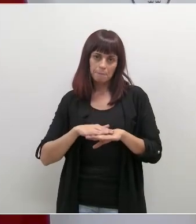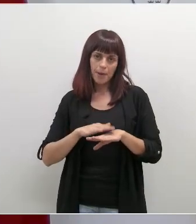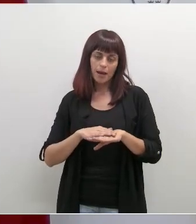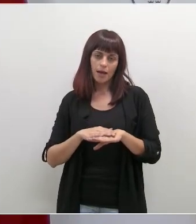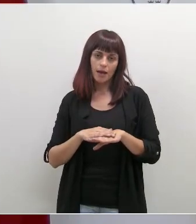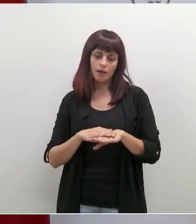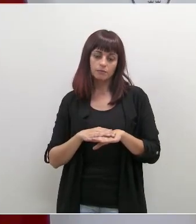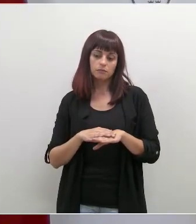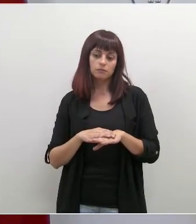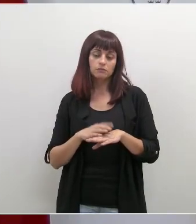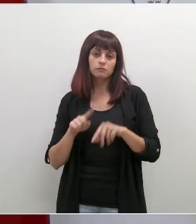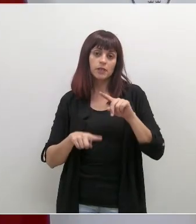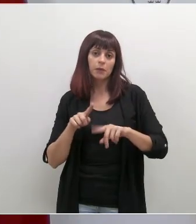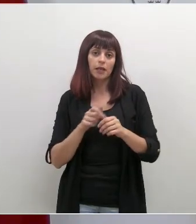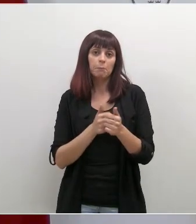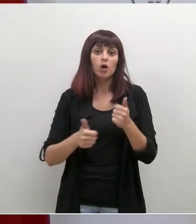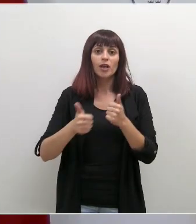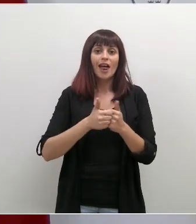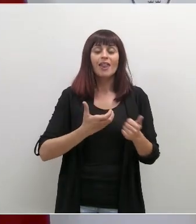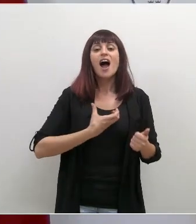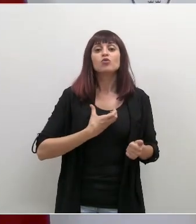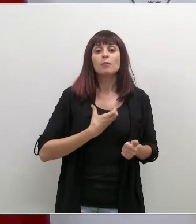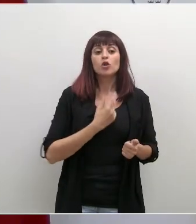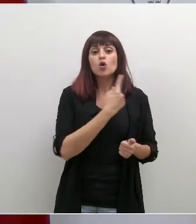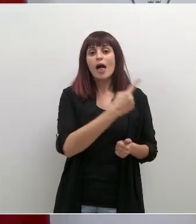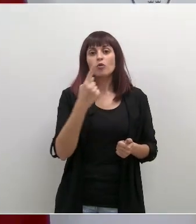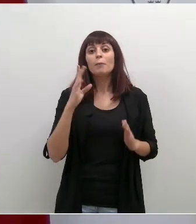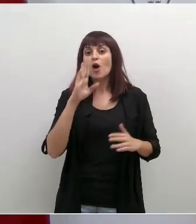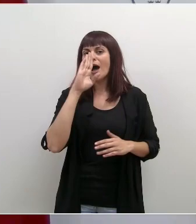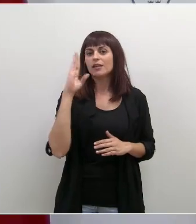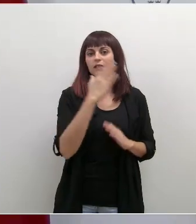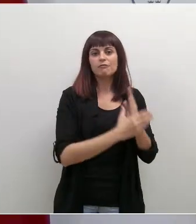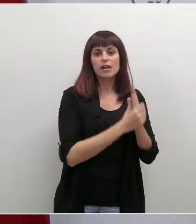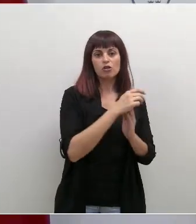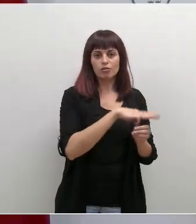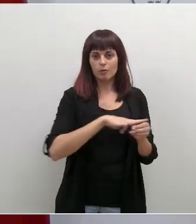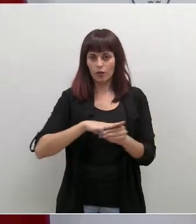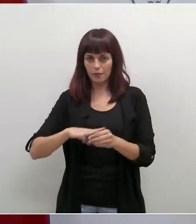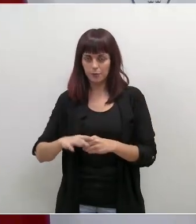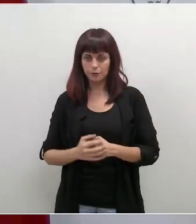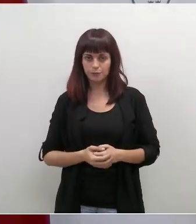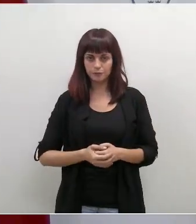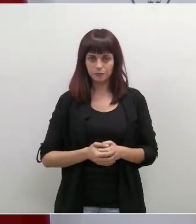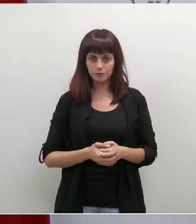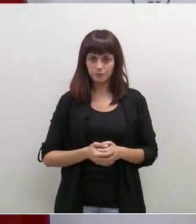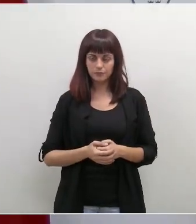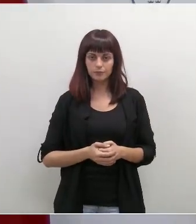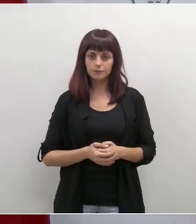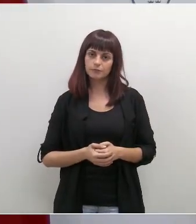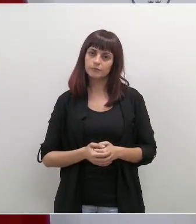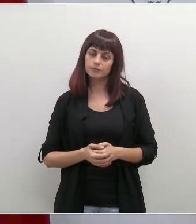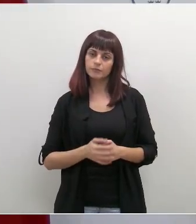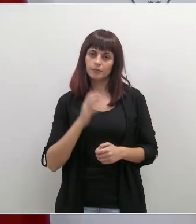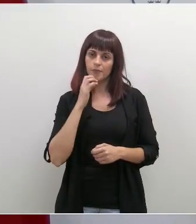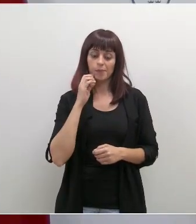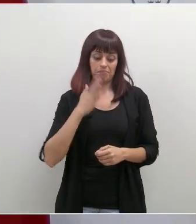aquellas prioridades que tengan los ayuntamientos a través de la Federación de Municipios. Y respecto al posicionamiento